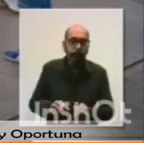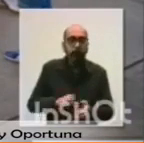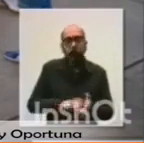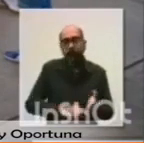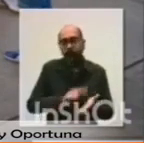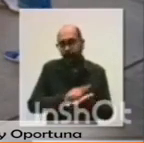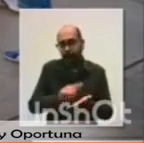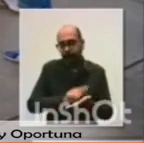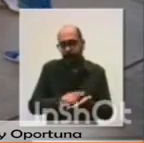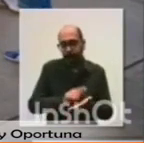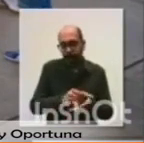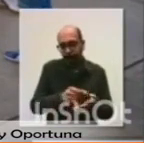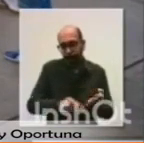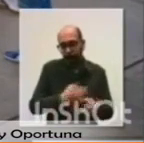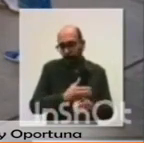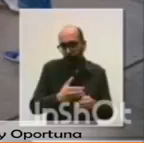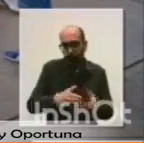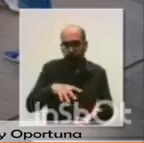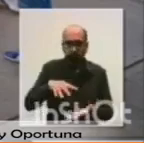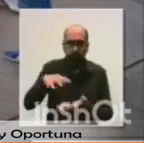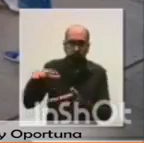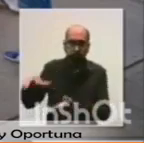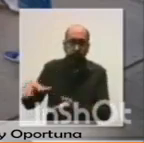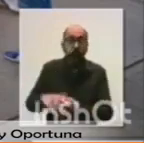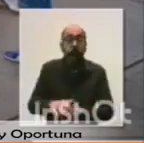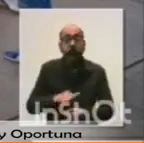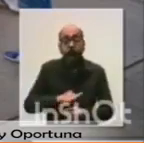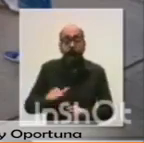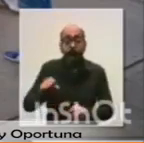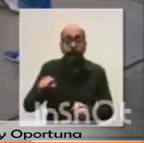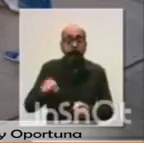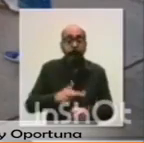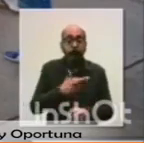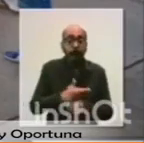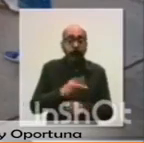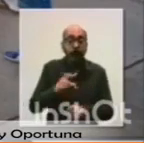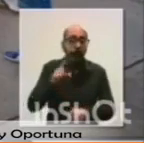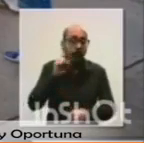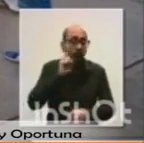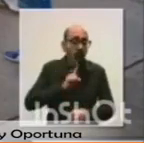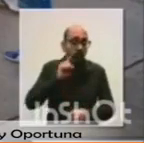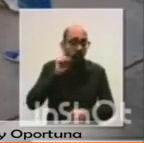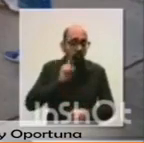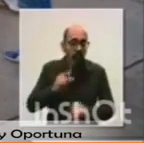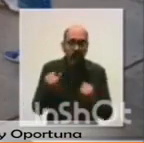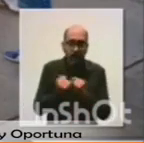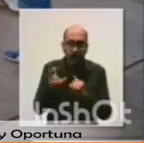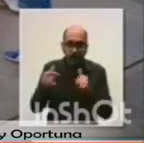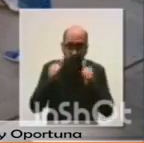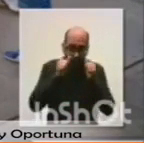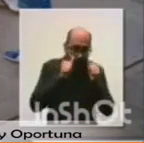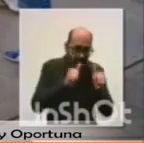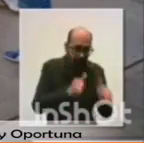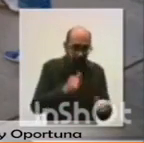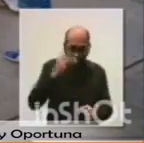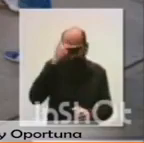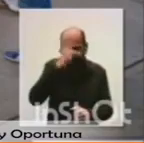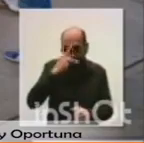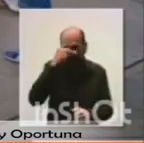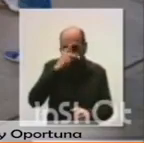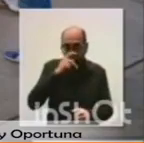propias instituciones de la región. Y por parte de la Secretaría de la Mujer nos han ayudado mucho con atención psicológica, sobre todo que se nos ha